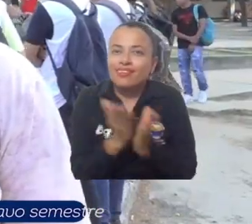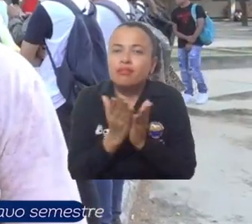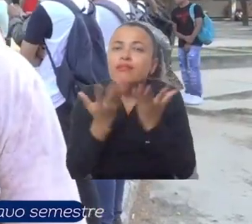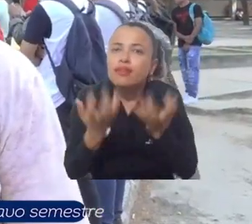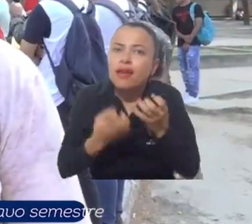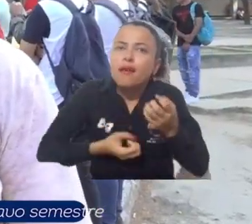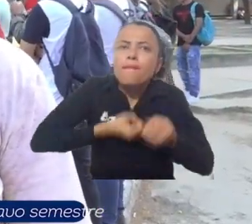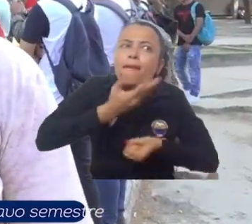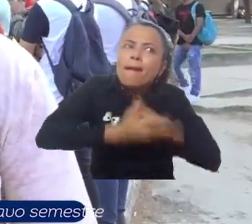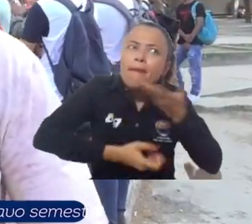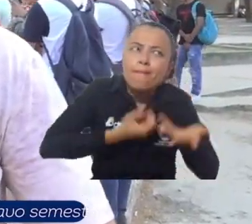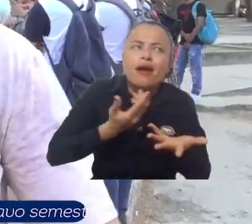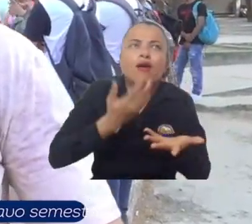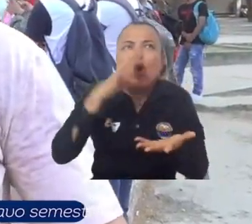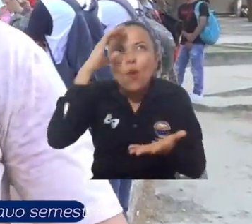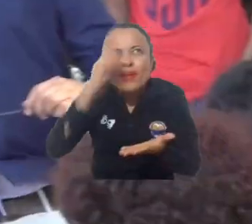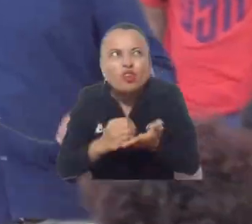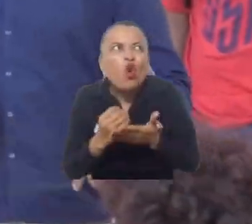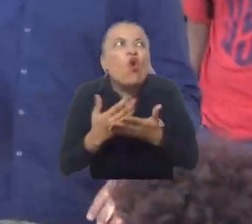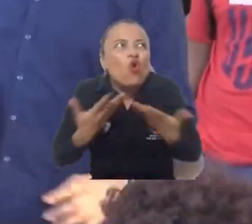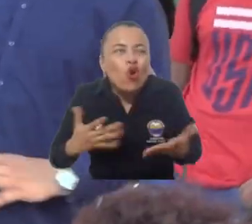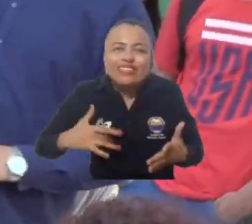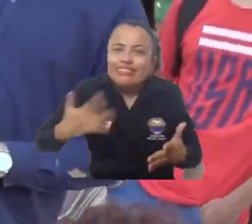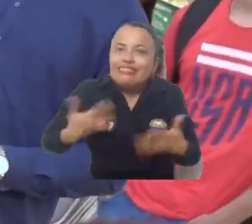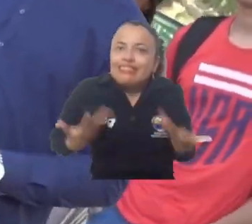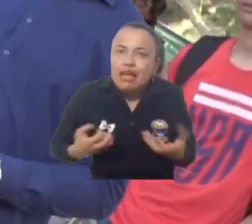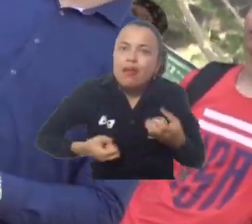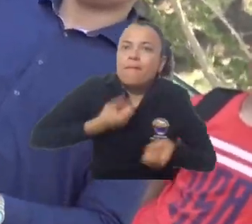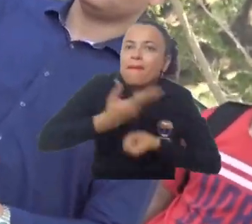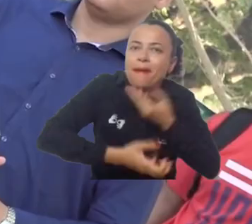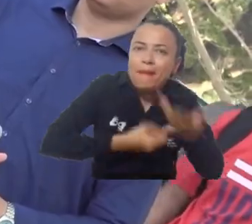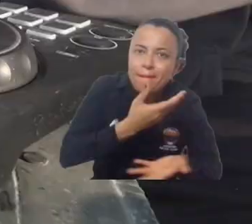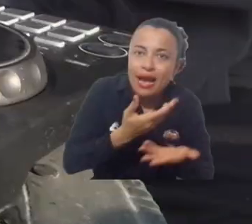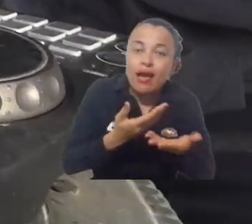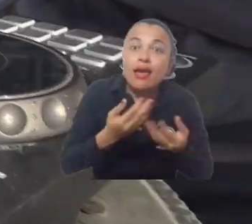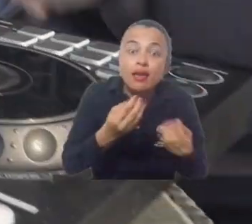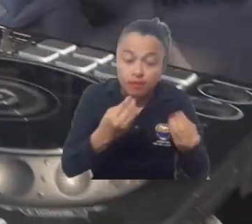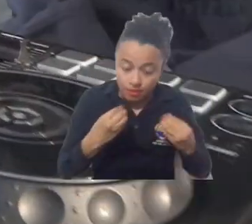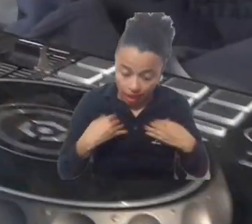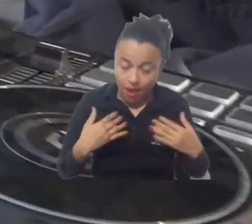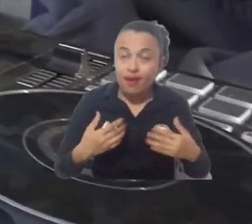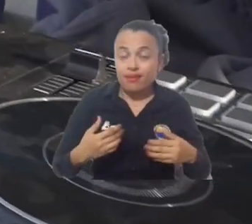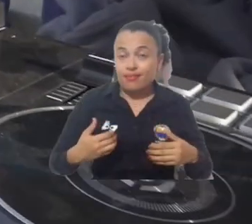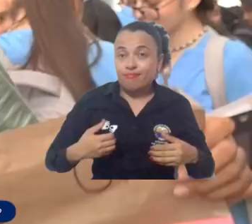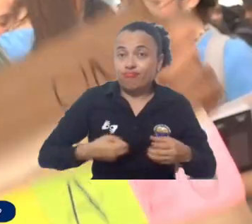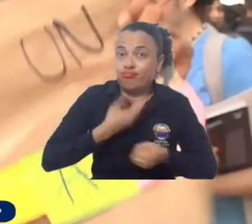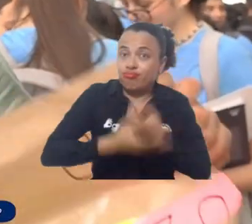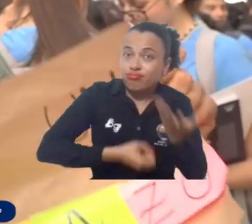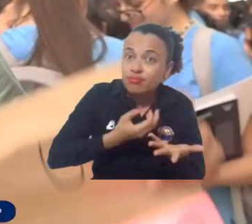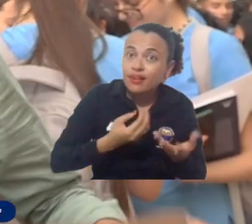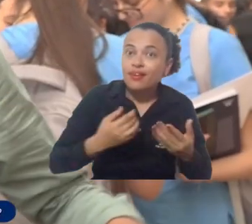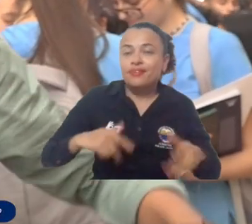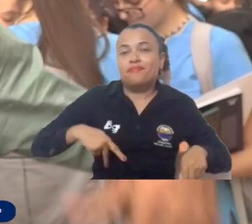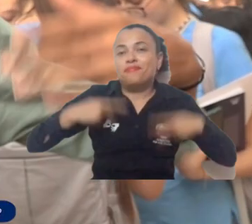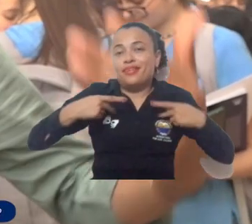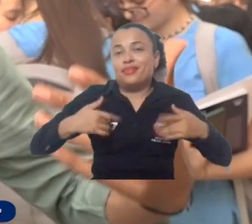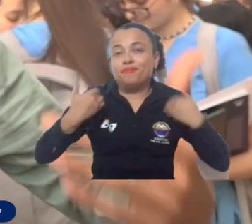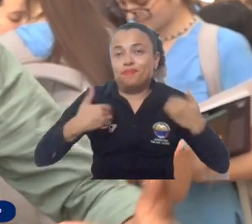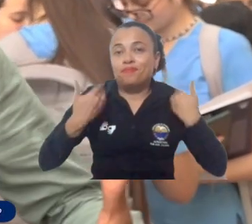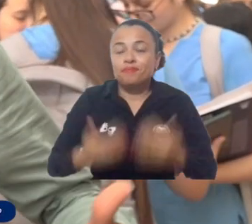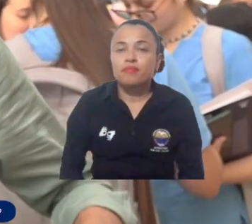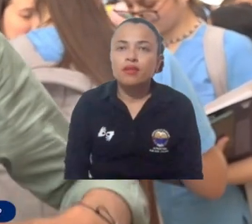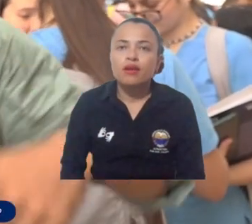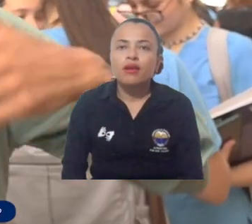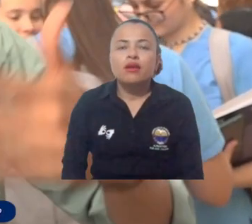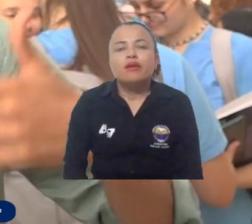de expresarse de decir lo que quieren decir y básicamente son uno de los aspectos para disfrutar la vida regalar un abrazo puede subir